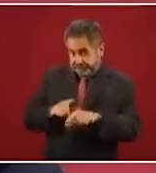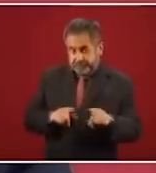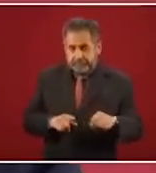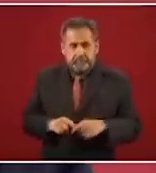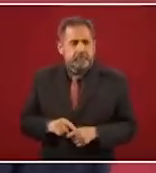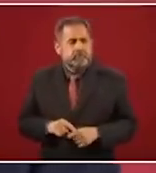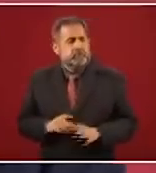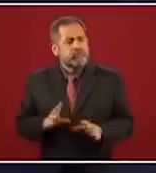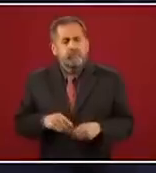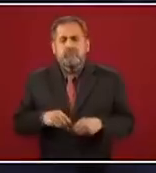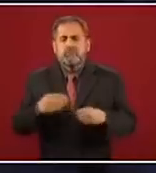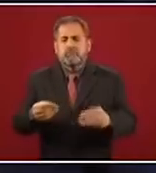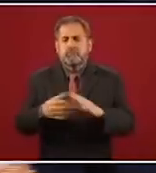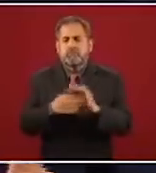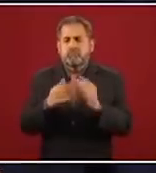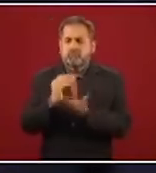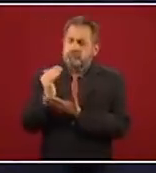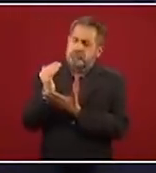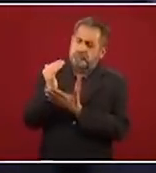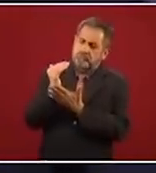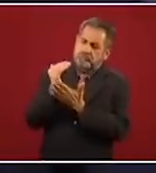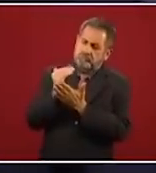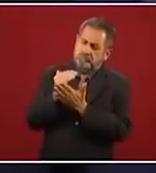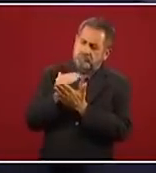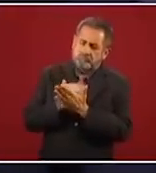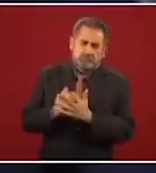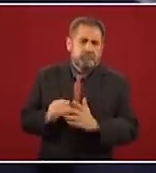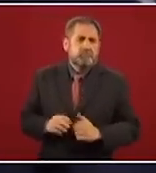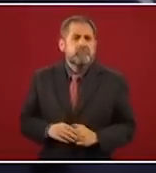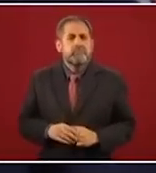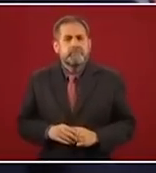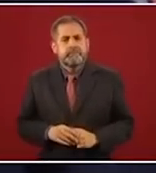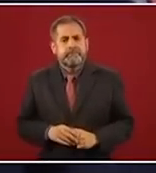les van a decir que disminuyeron